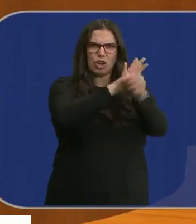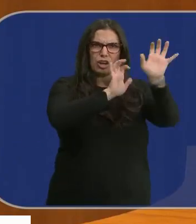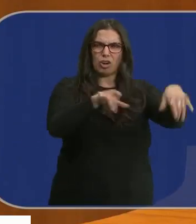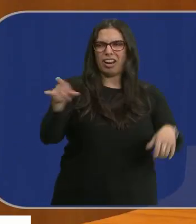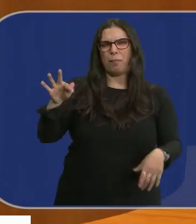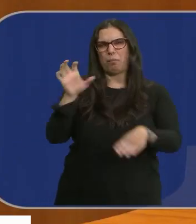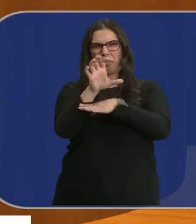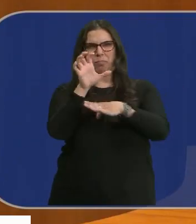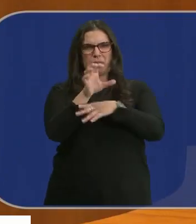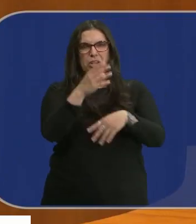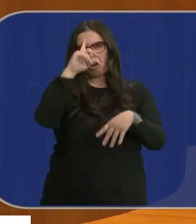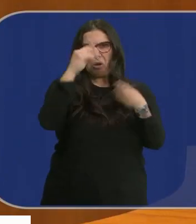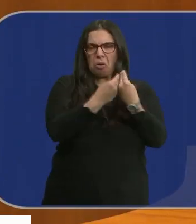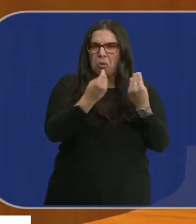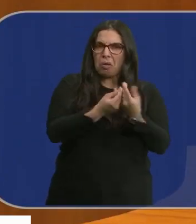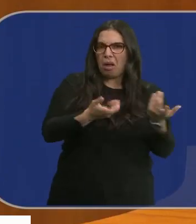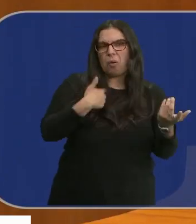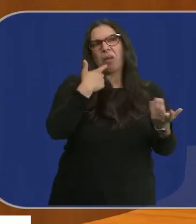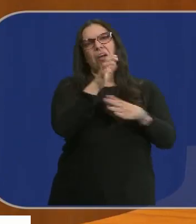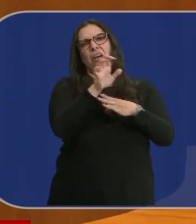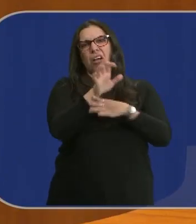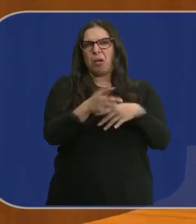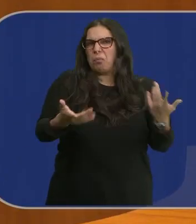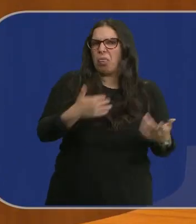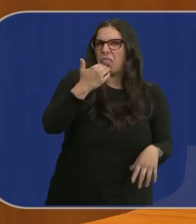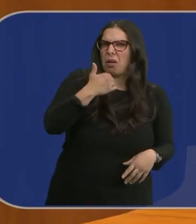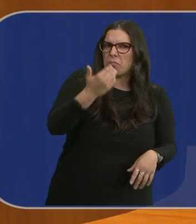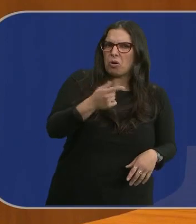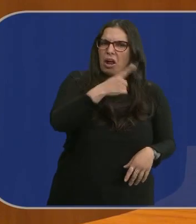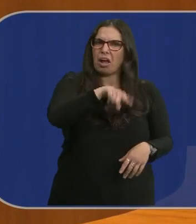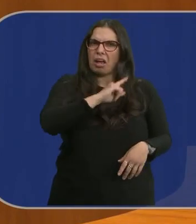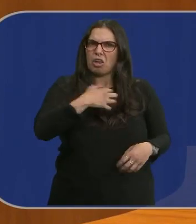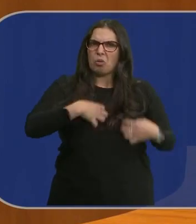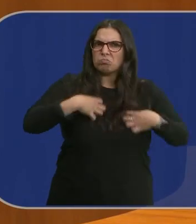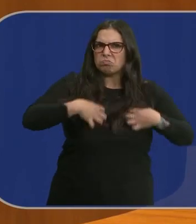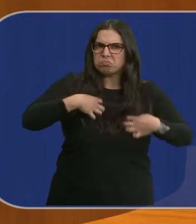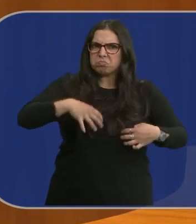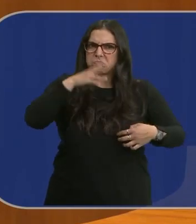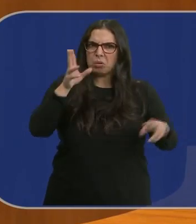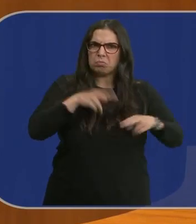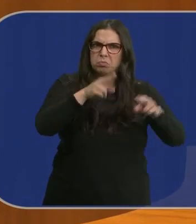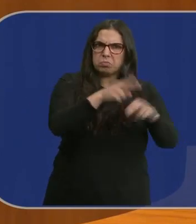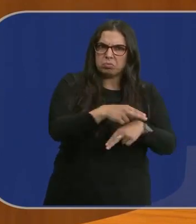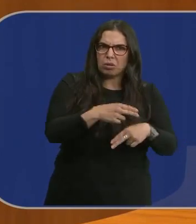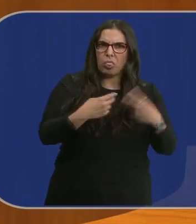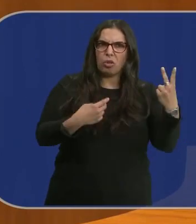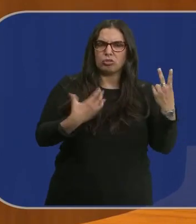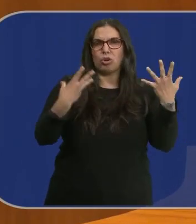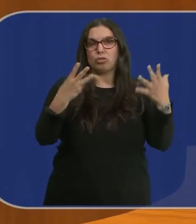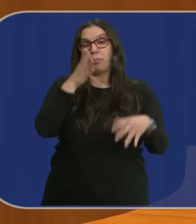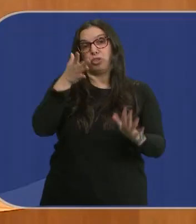no entendía la situación o cómo los zamoranos se habían soliviantados porque Renfe le suprimiera 2 de las 8, hombre, porque